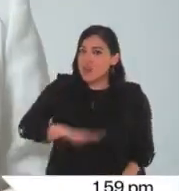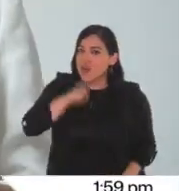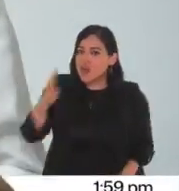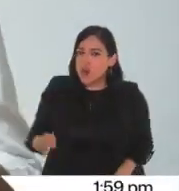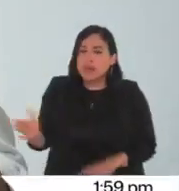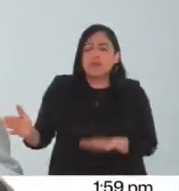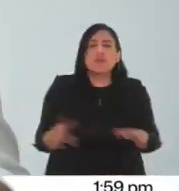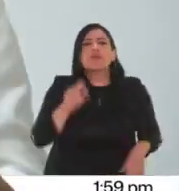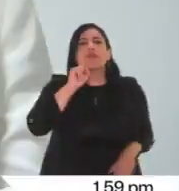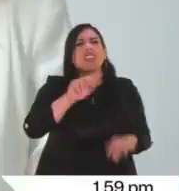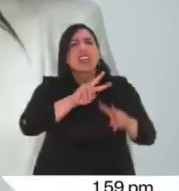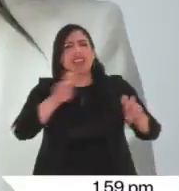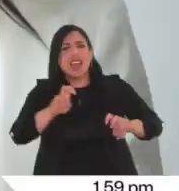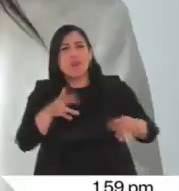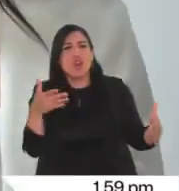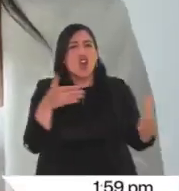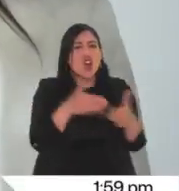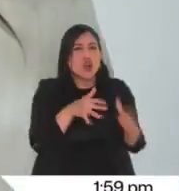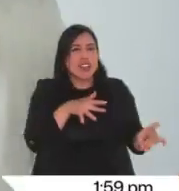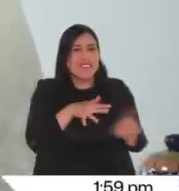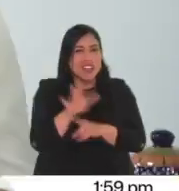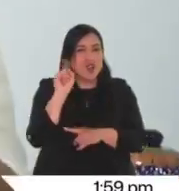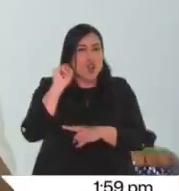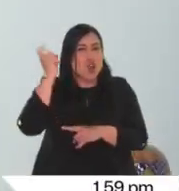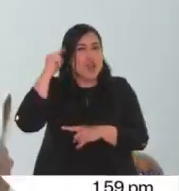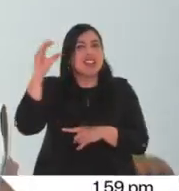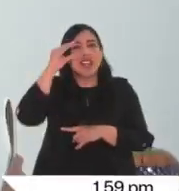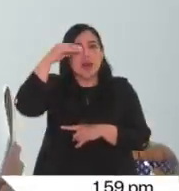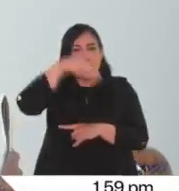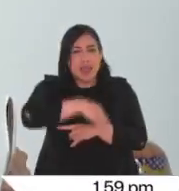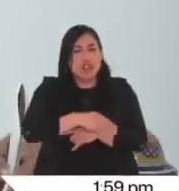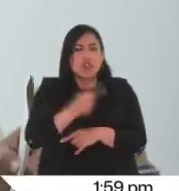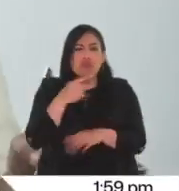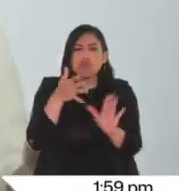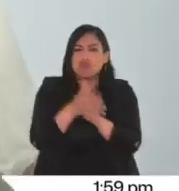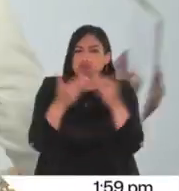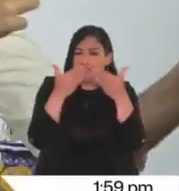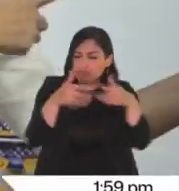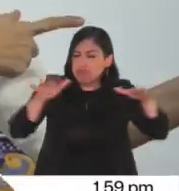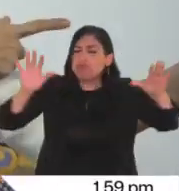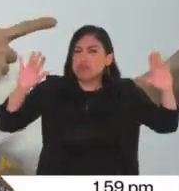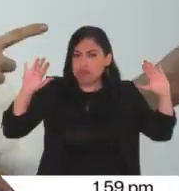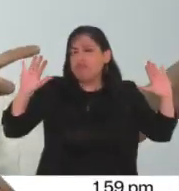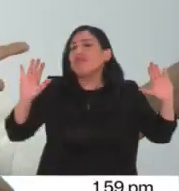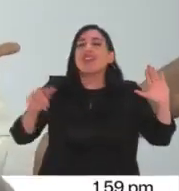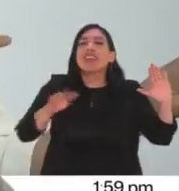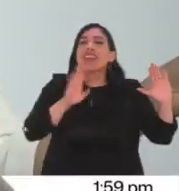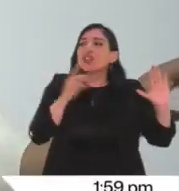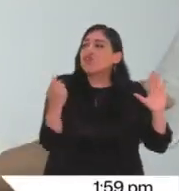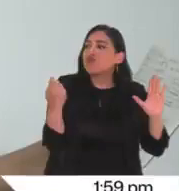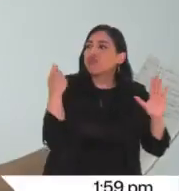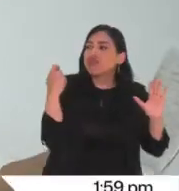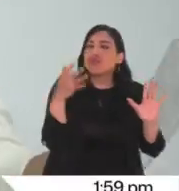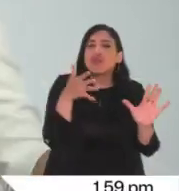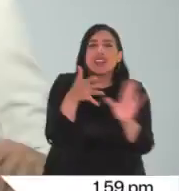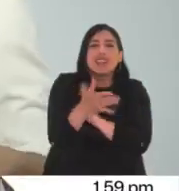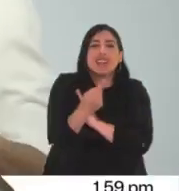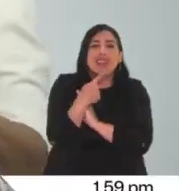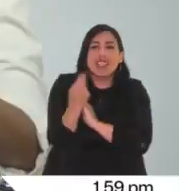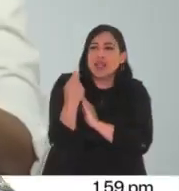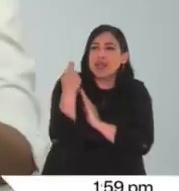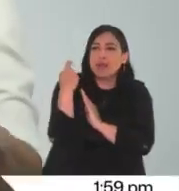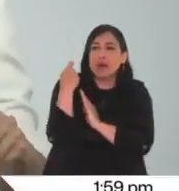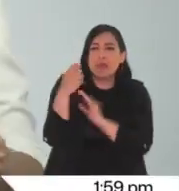de la lucha contra las drogas sobre todo de este gobierno el gobierno de Gustavo Petro que lo ha dicho abiertamente la gente lo dijo ahora en la